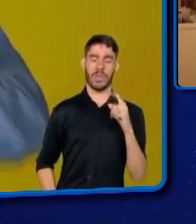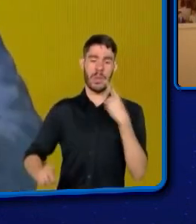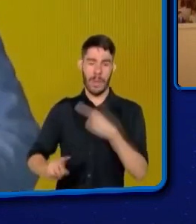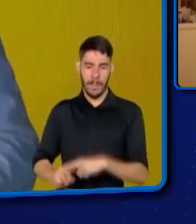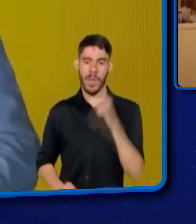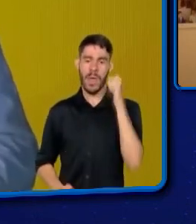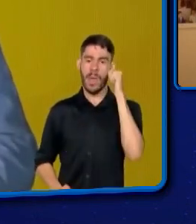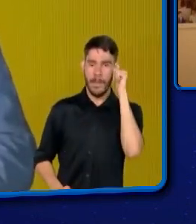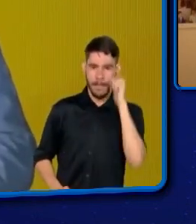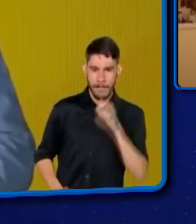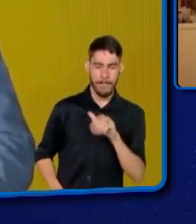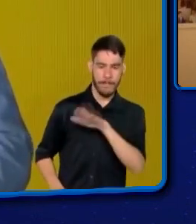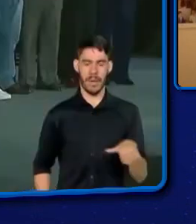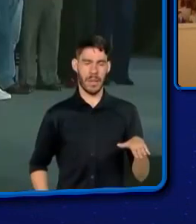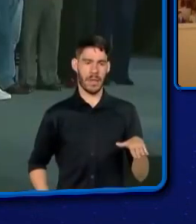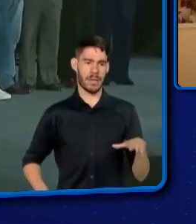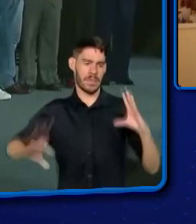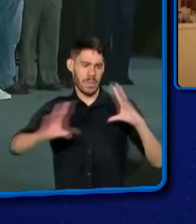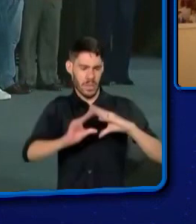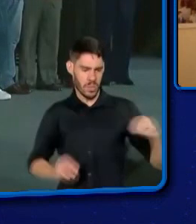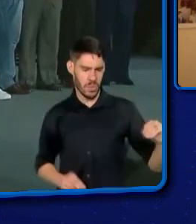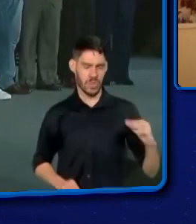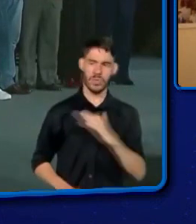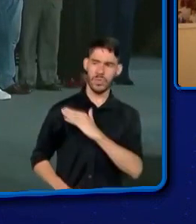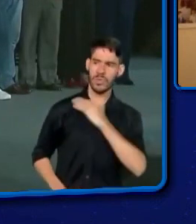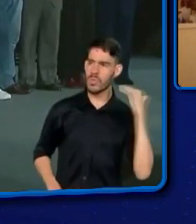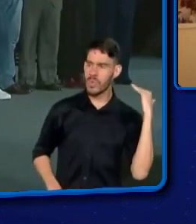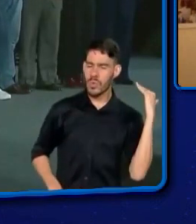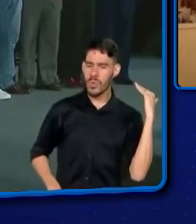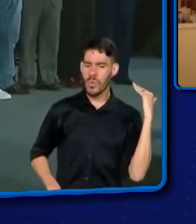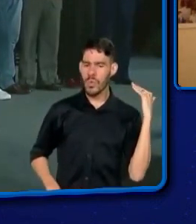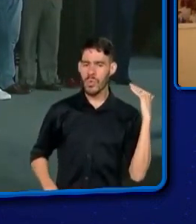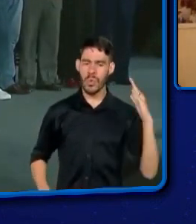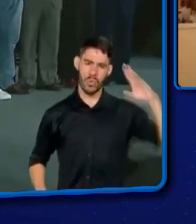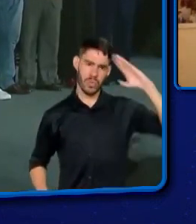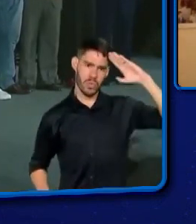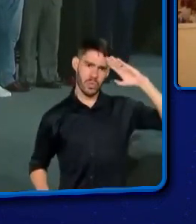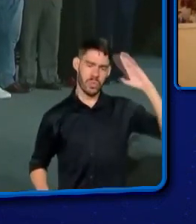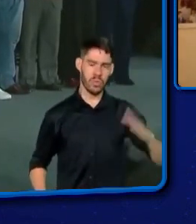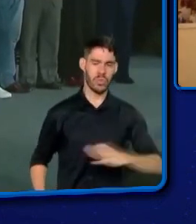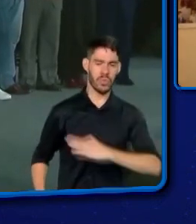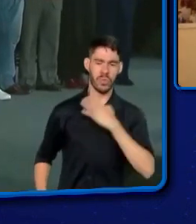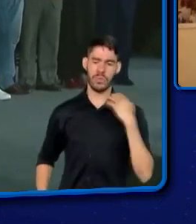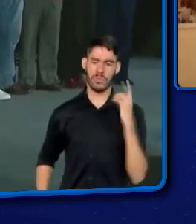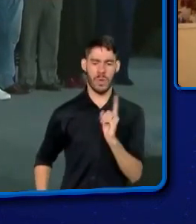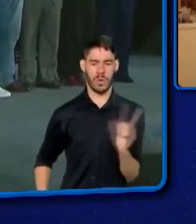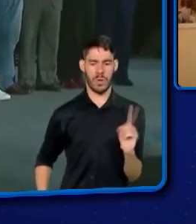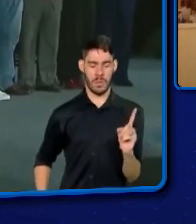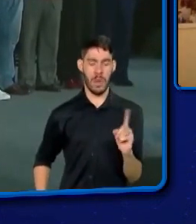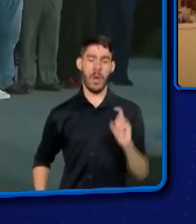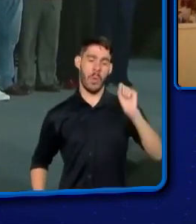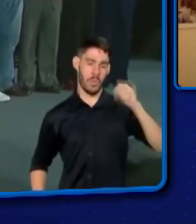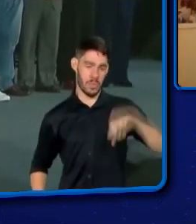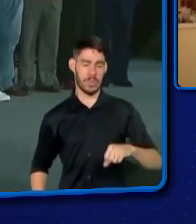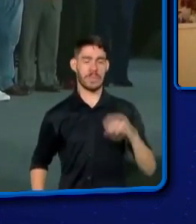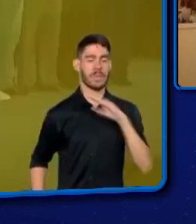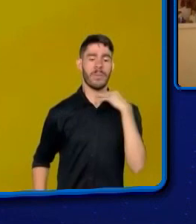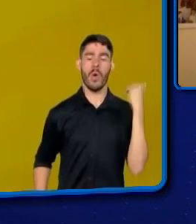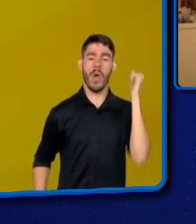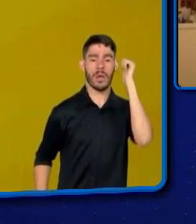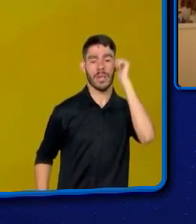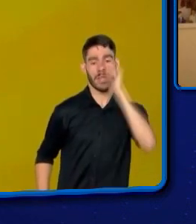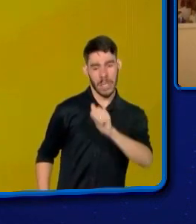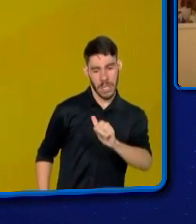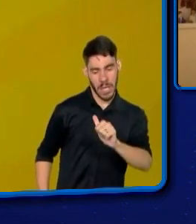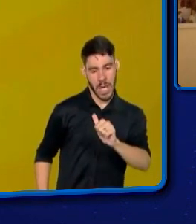dejaron fuera de la disputa electoral, de cualquier disputa electoral, algún cargo electivo. Él tiene este proceso durante